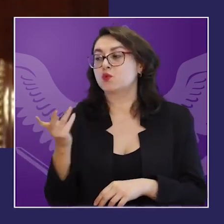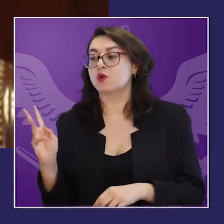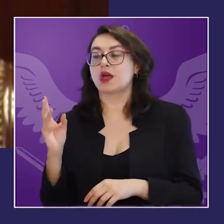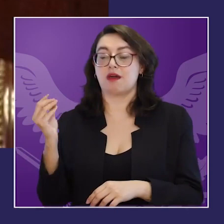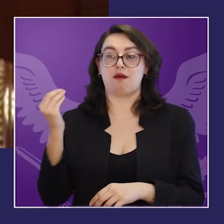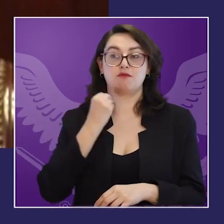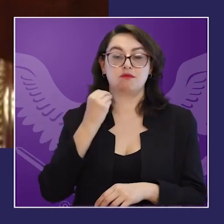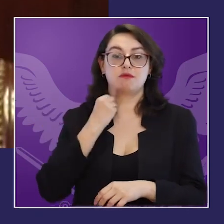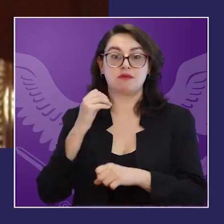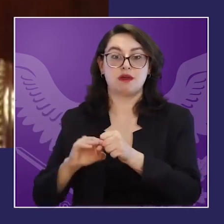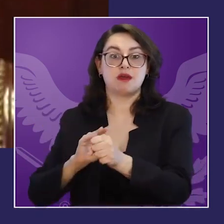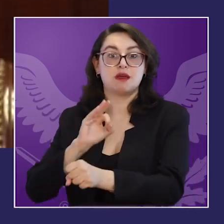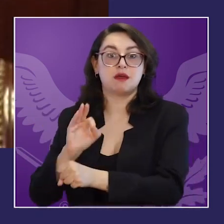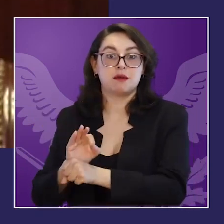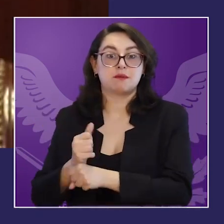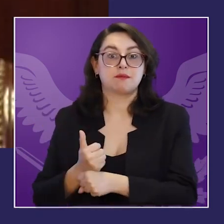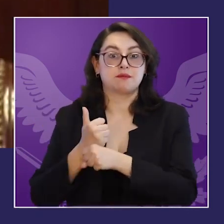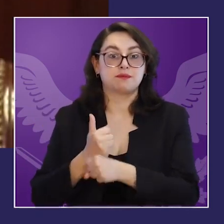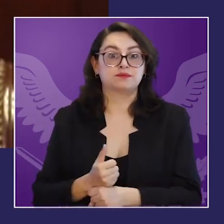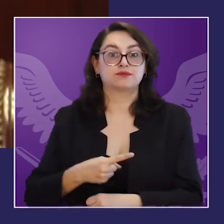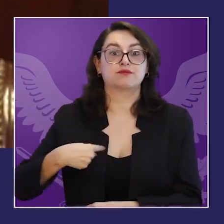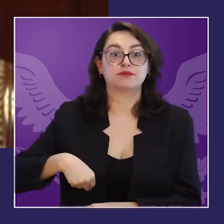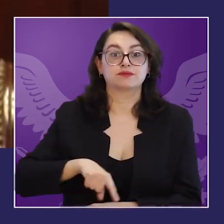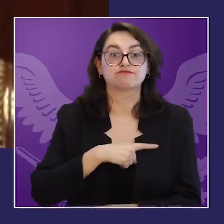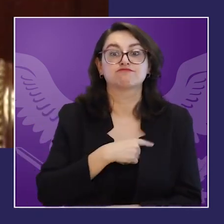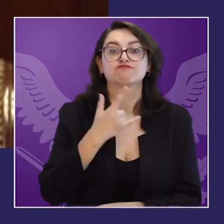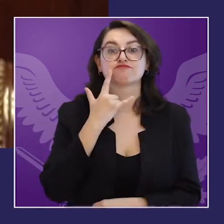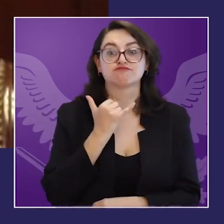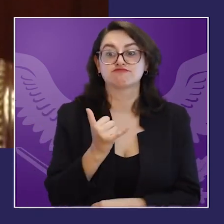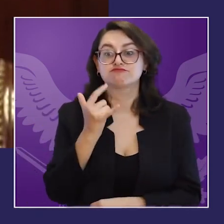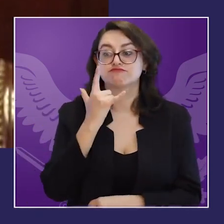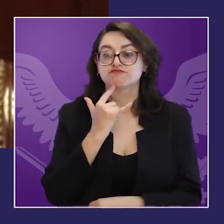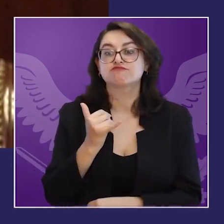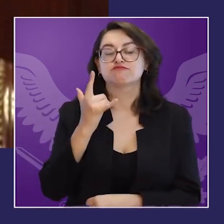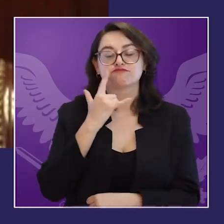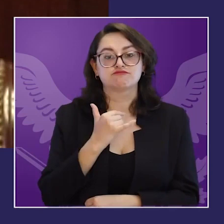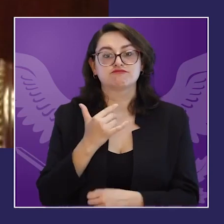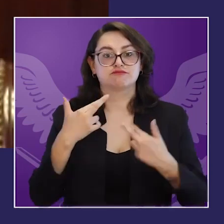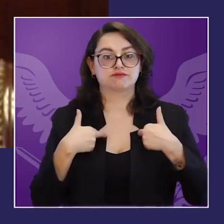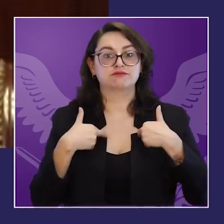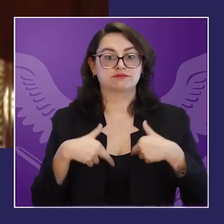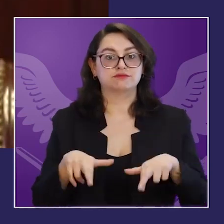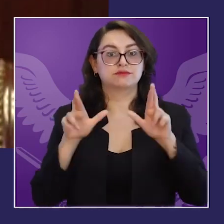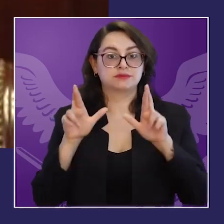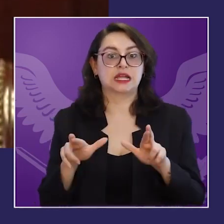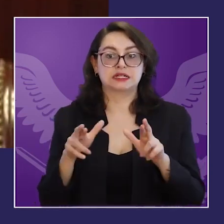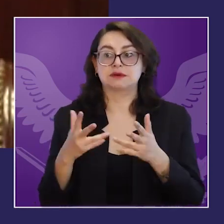universidades pobres, salimos a litigar y montamos despachos y demás, también representé